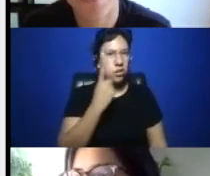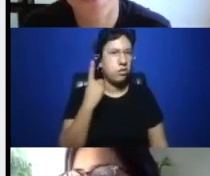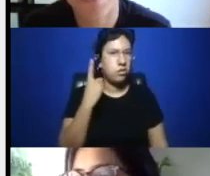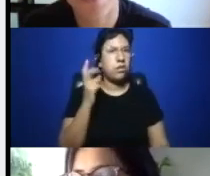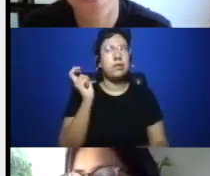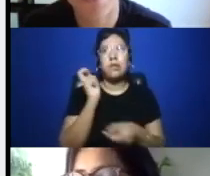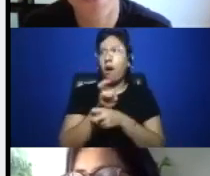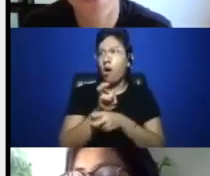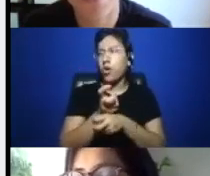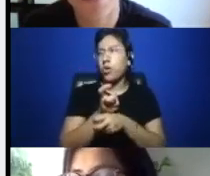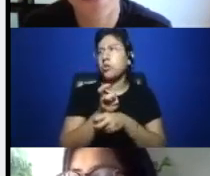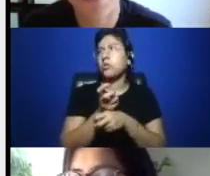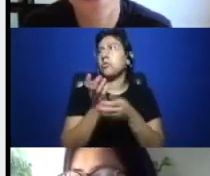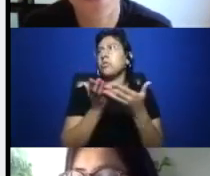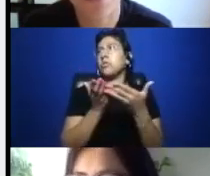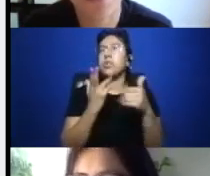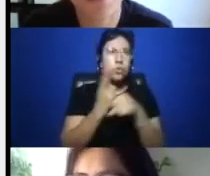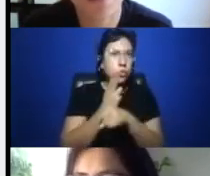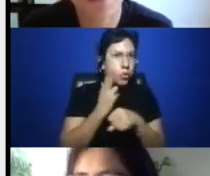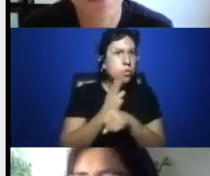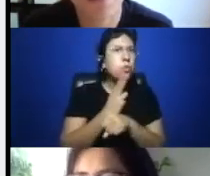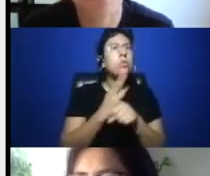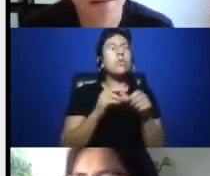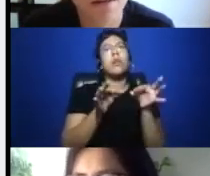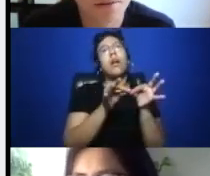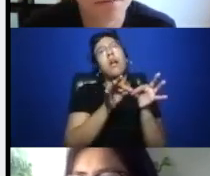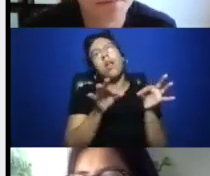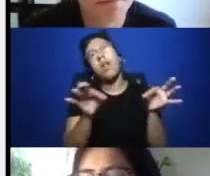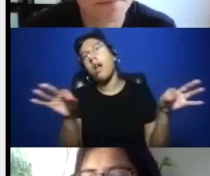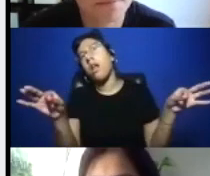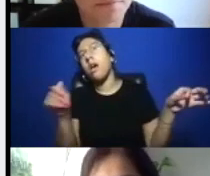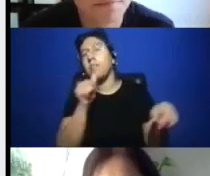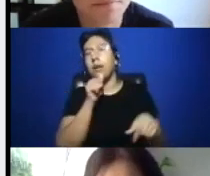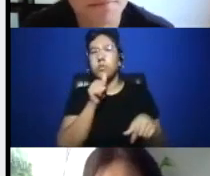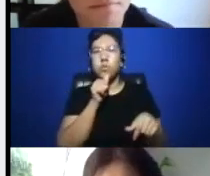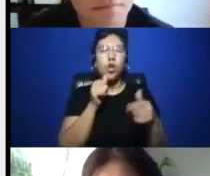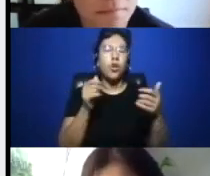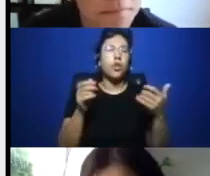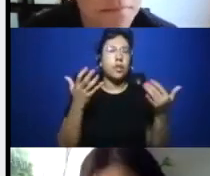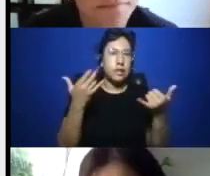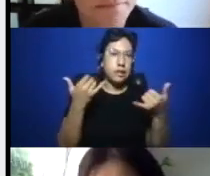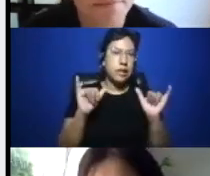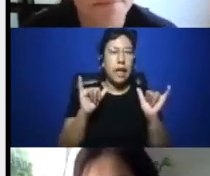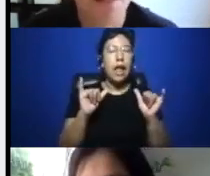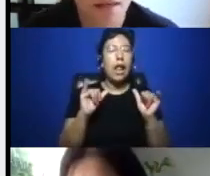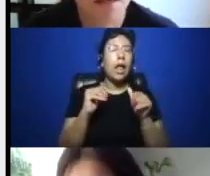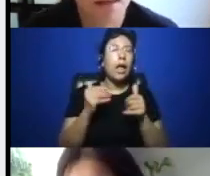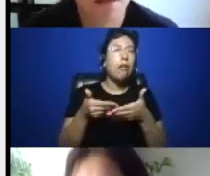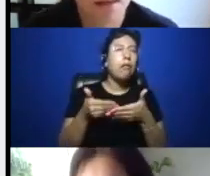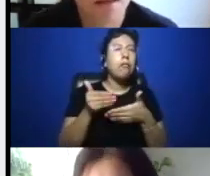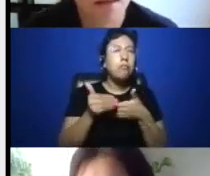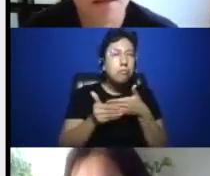Entonces, yo creo que ya es difícil que ellos usen contraseñas más largas. Creo que estamos